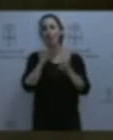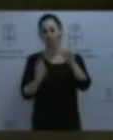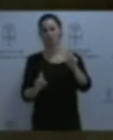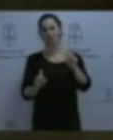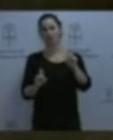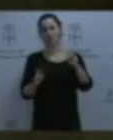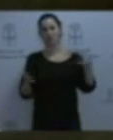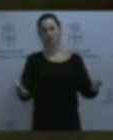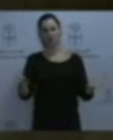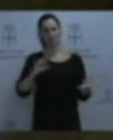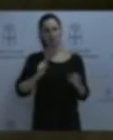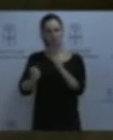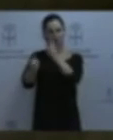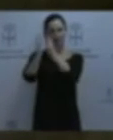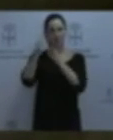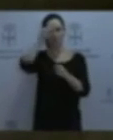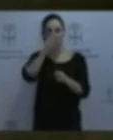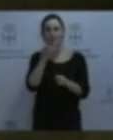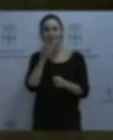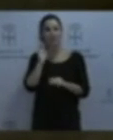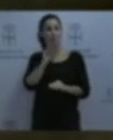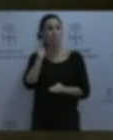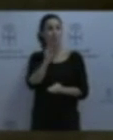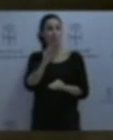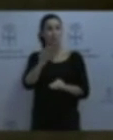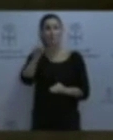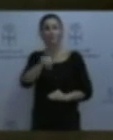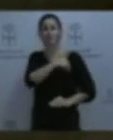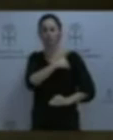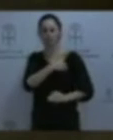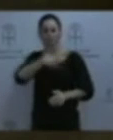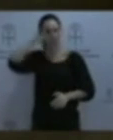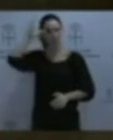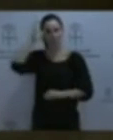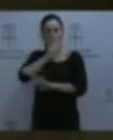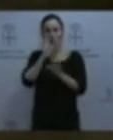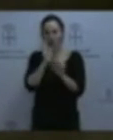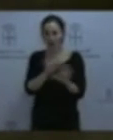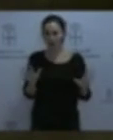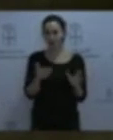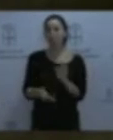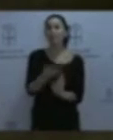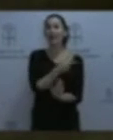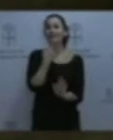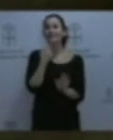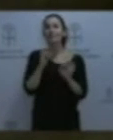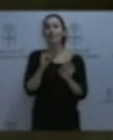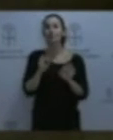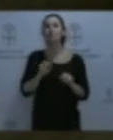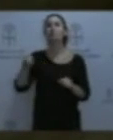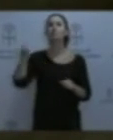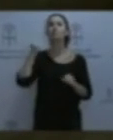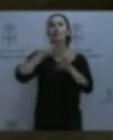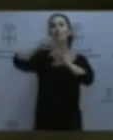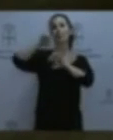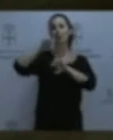si se había percatado de esta pregunta formulada a alumnos de primero de bachillerato, pero nos parece un absoluto escándalo. Antes mencionaba el nacionalismo lingüístico,